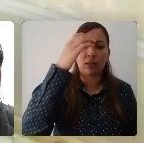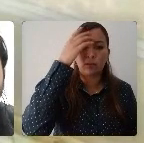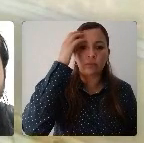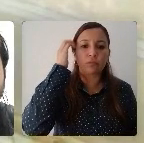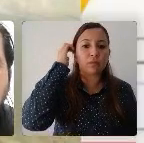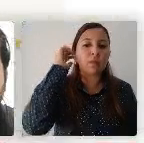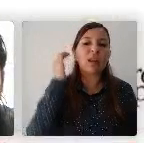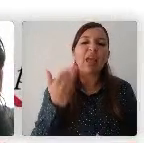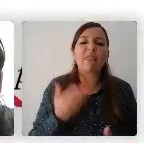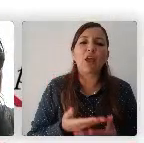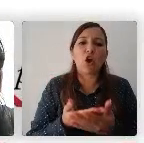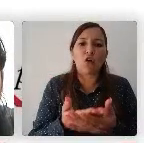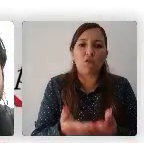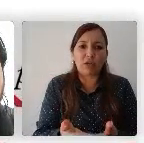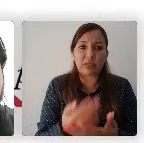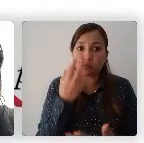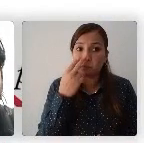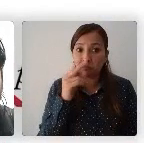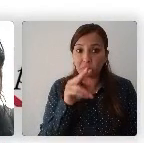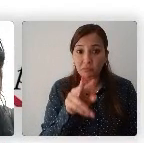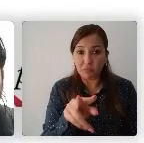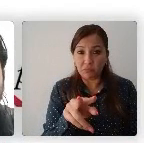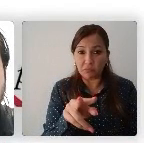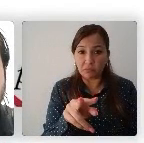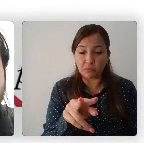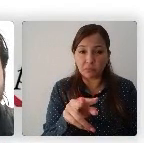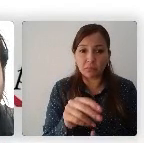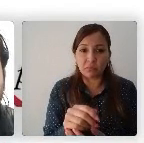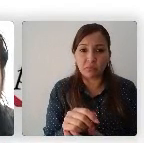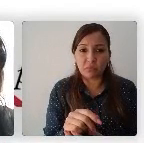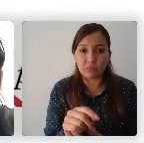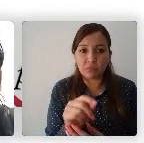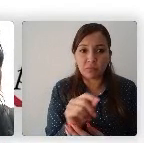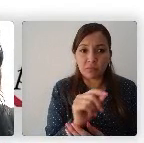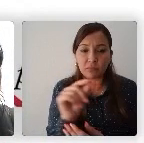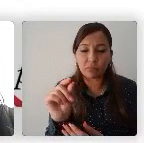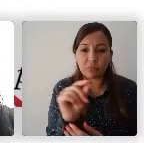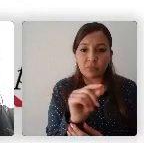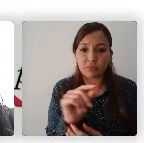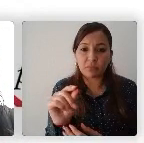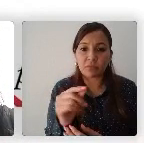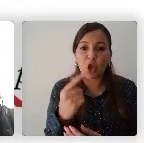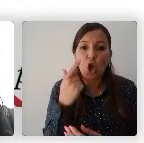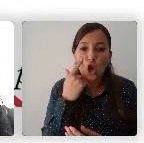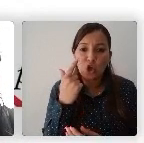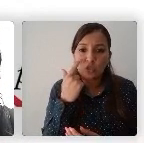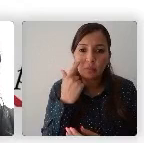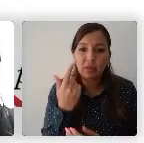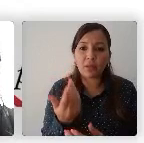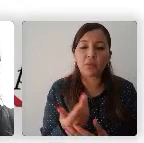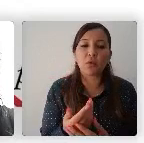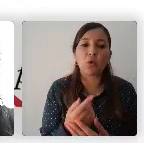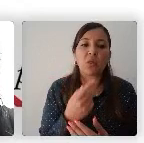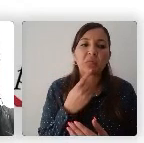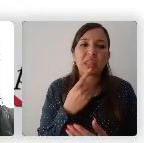una experiencia muy, muy interesante ligada básicamente a lo que significa los conocimientos, saberes